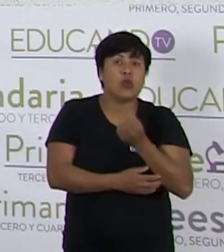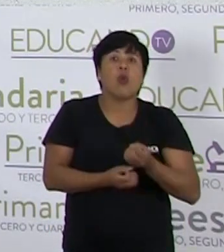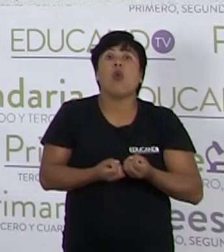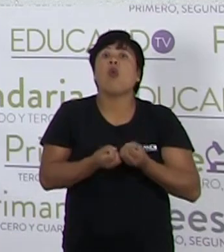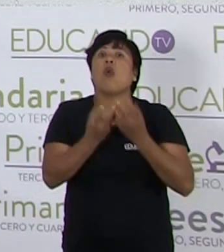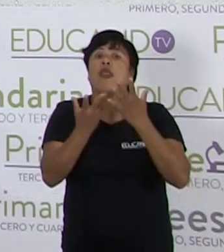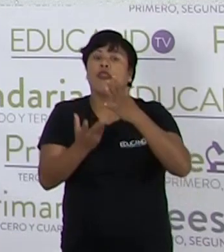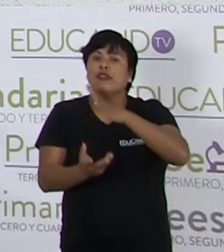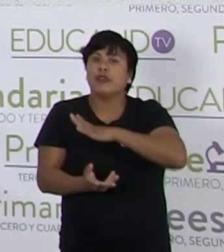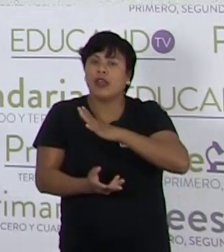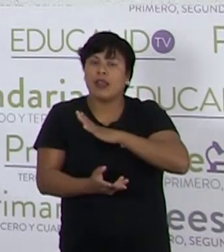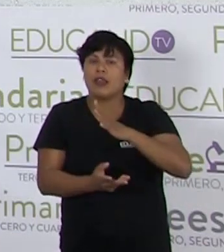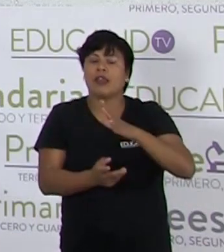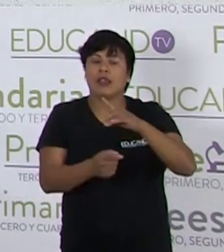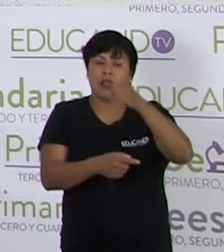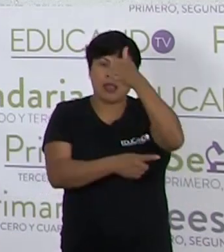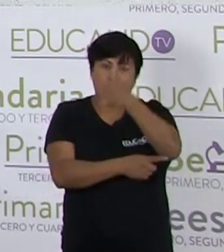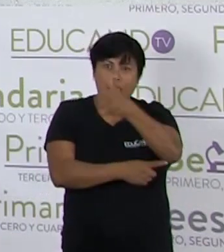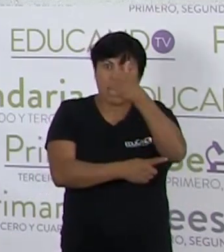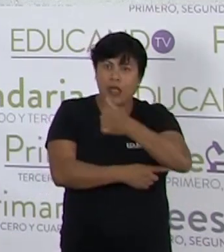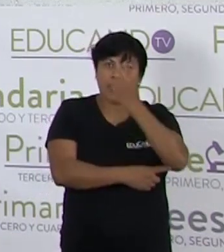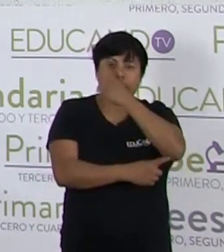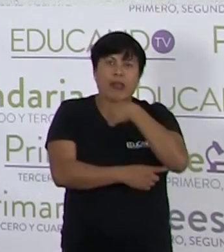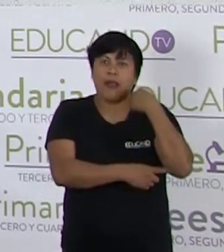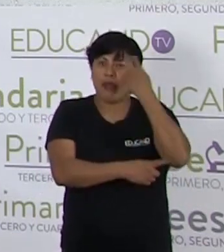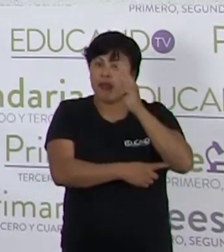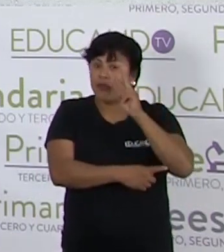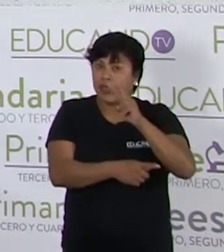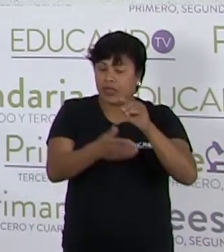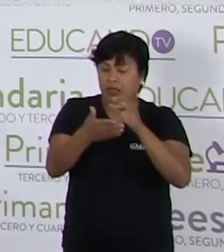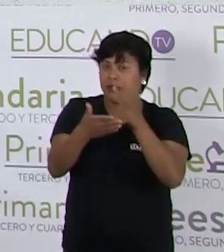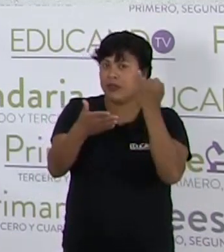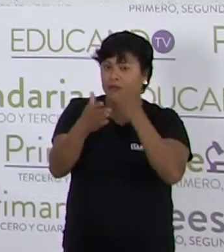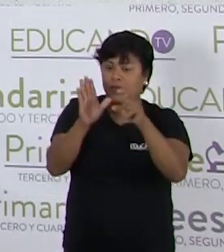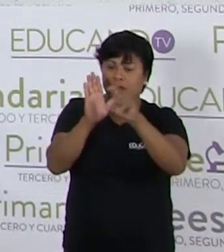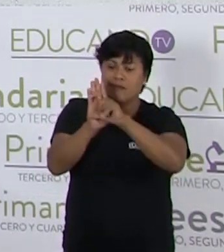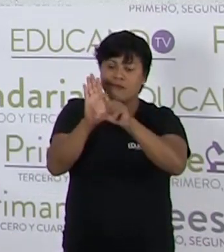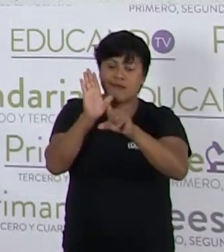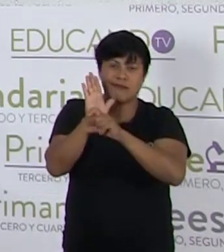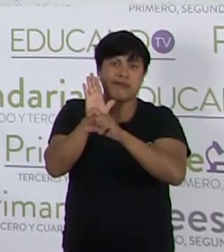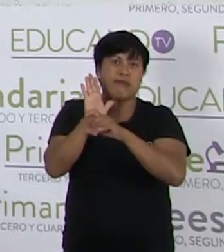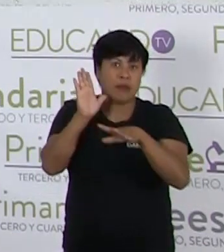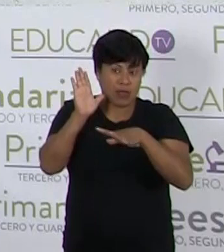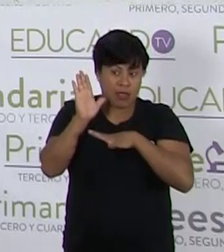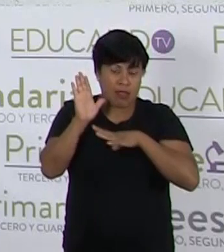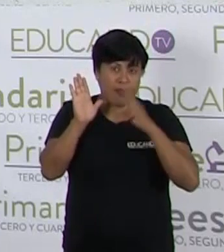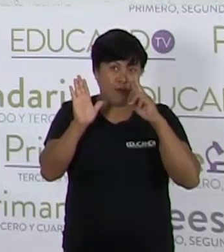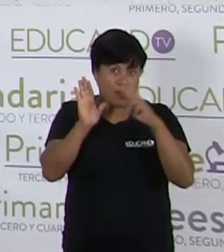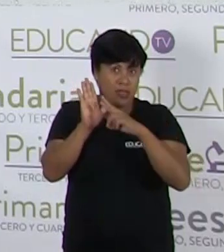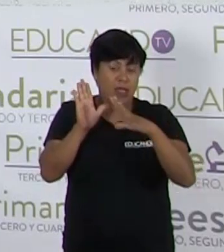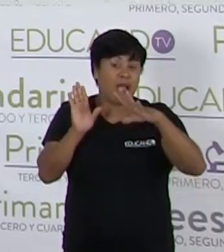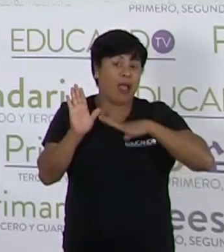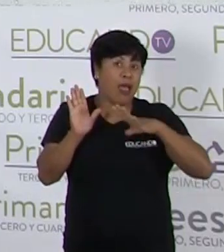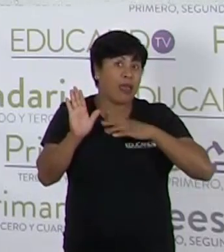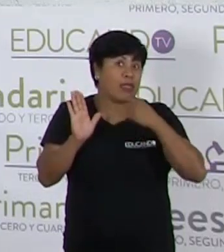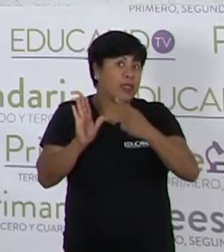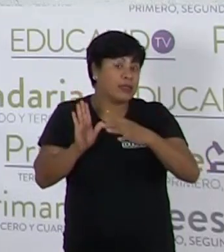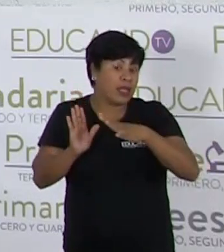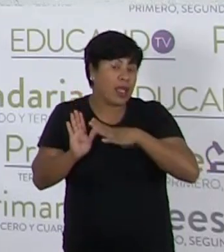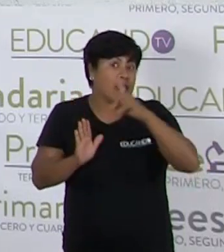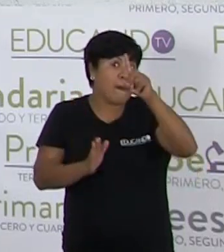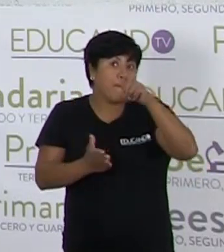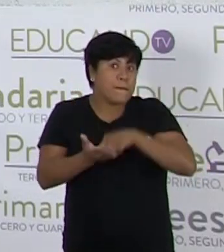¿cuánto representa cada carita? Ahí ya nos está dando un dato. Dice que aquí hay 1,000 alumnos. ¿Tú